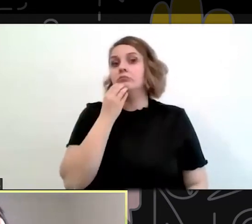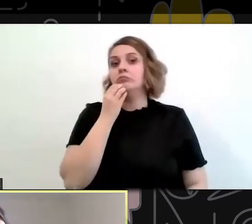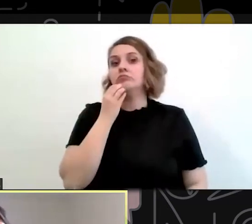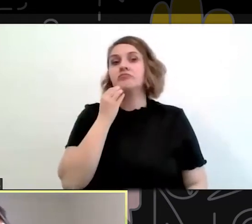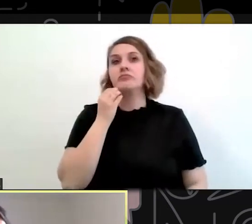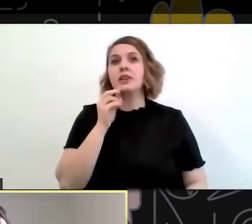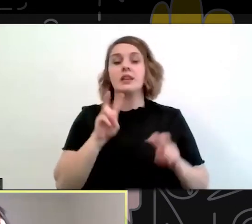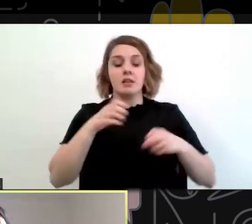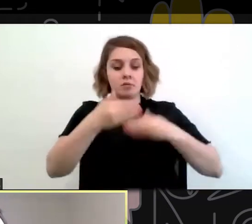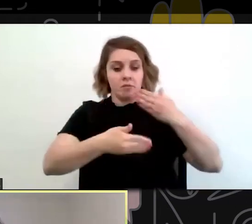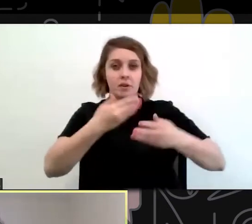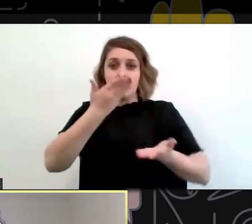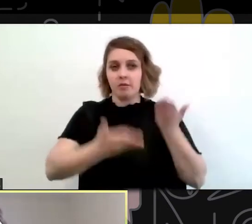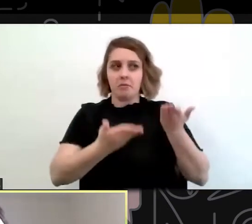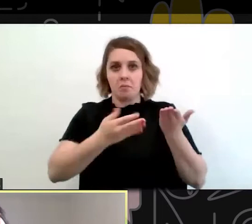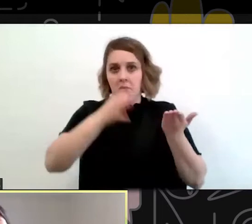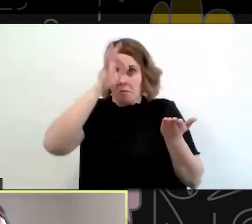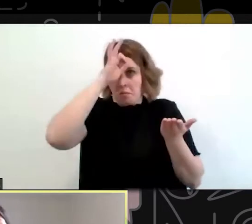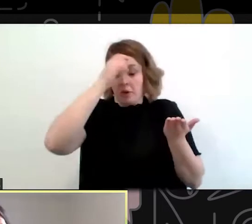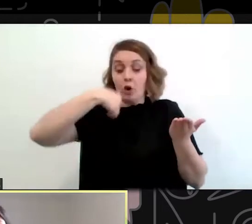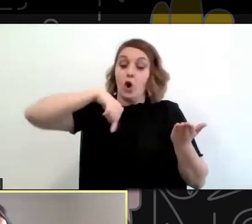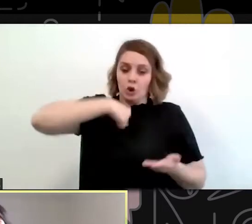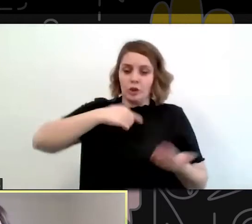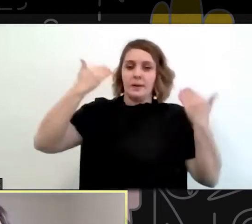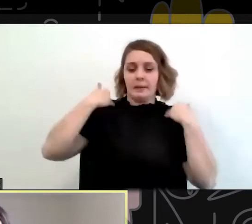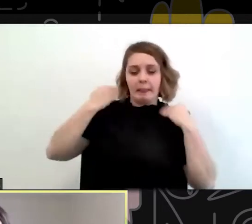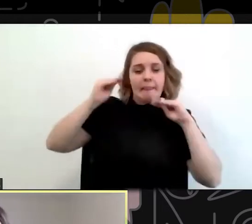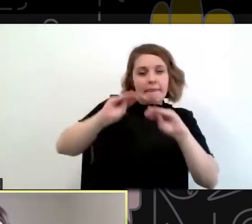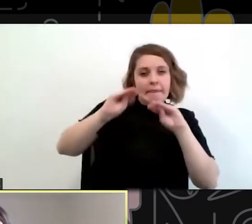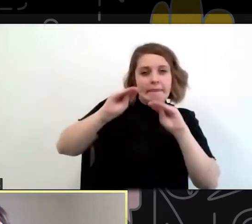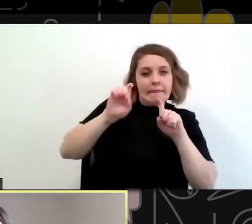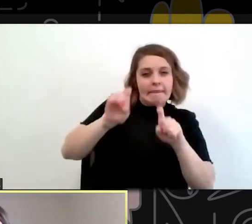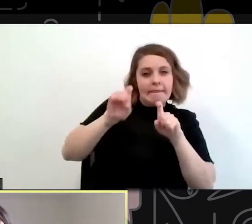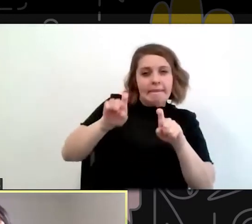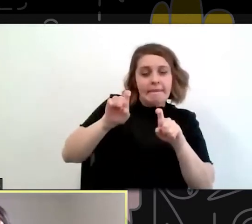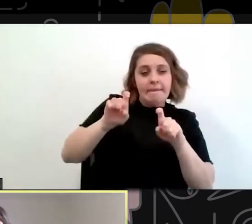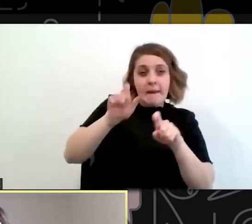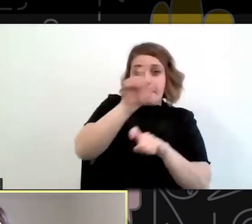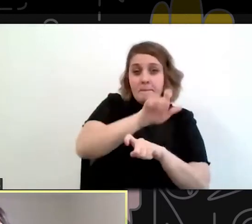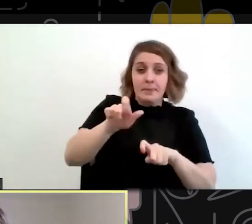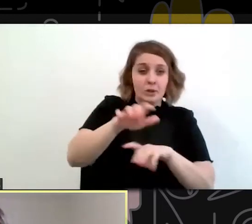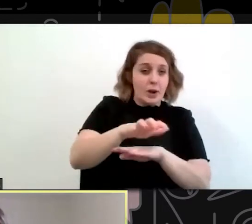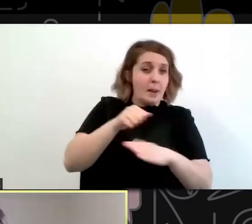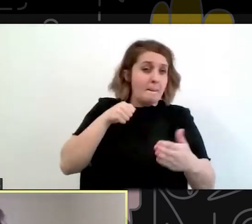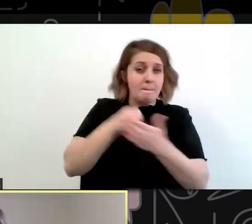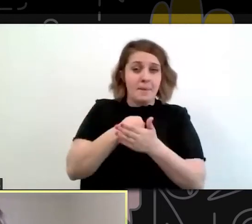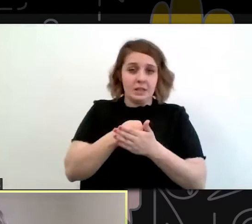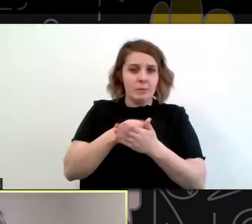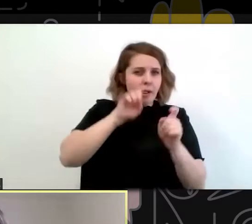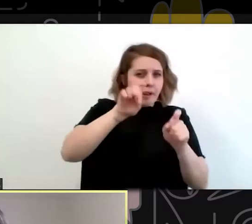el proceso de evaluación. Entonces, nosotros tratamos de formarles y de formar a la mayor número de participantes,